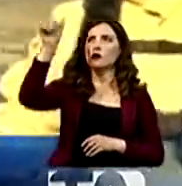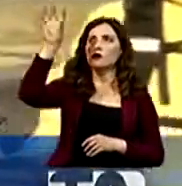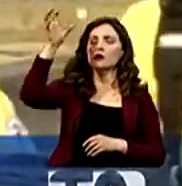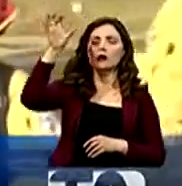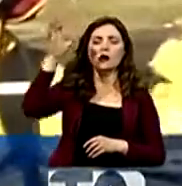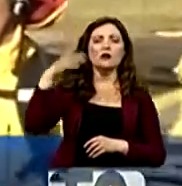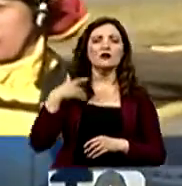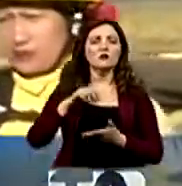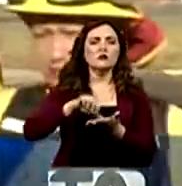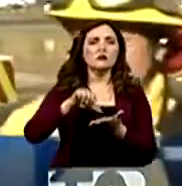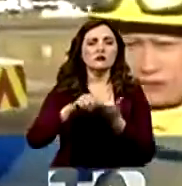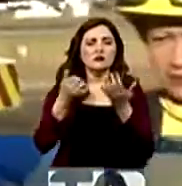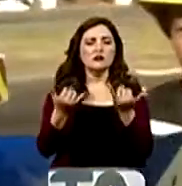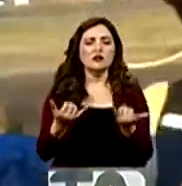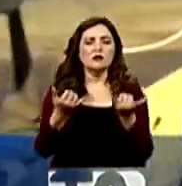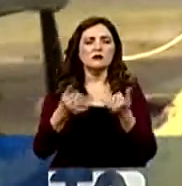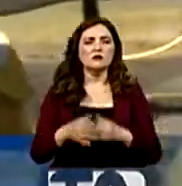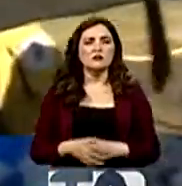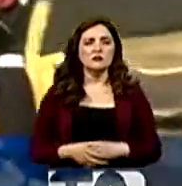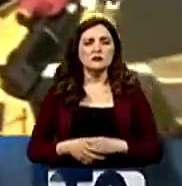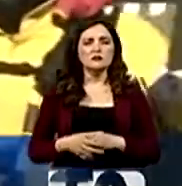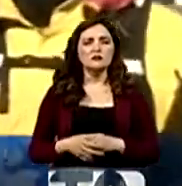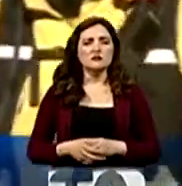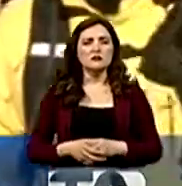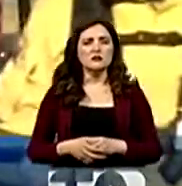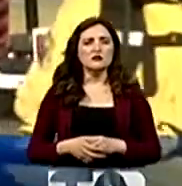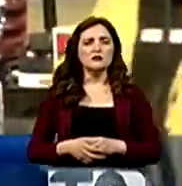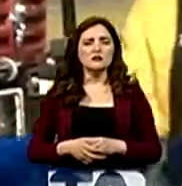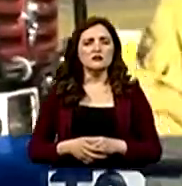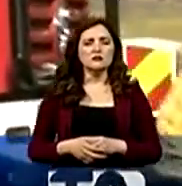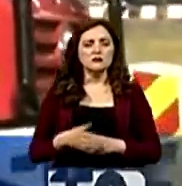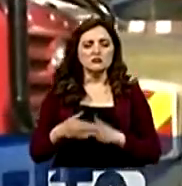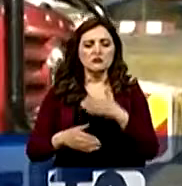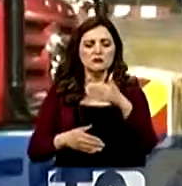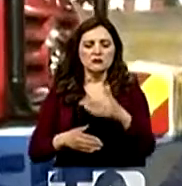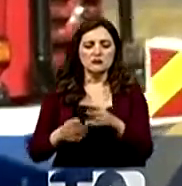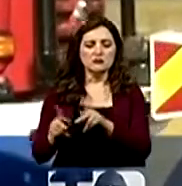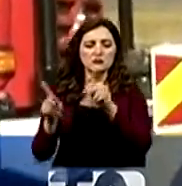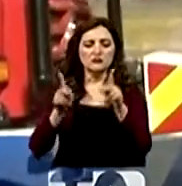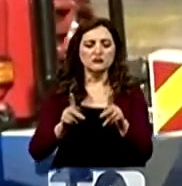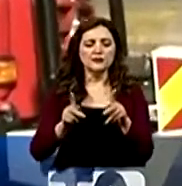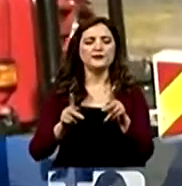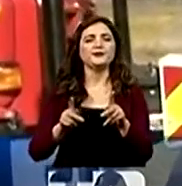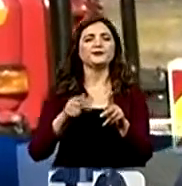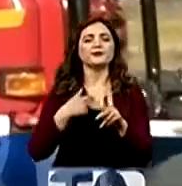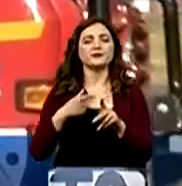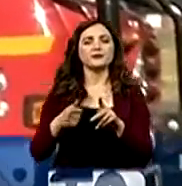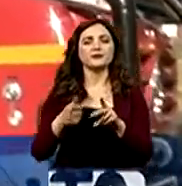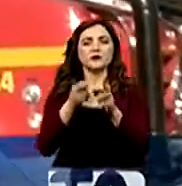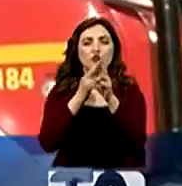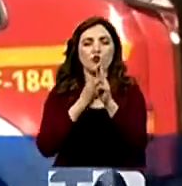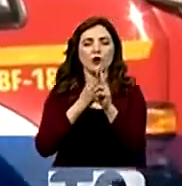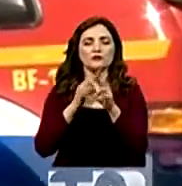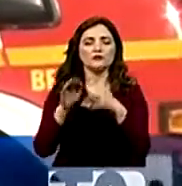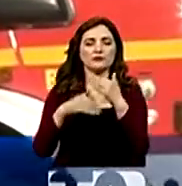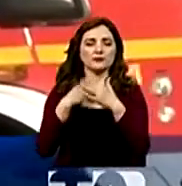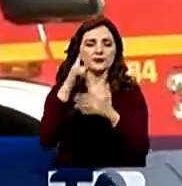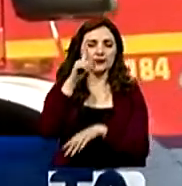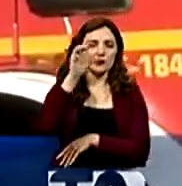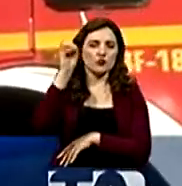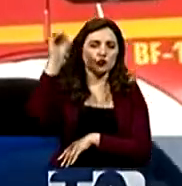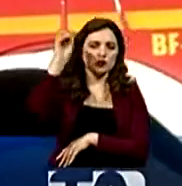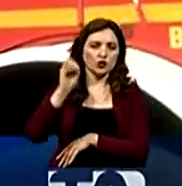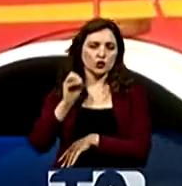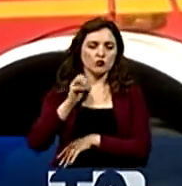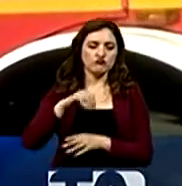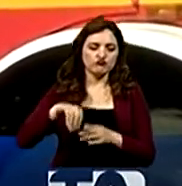la ciudad en este momento, hemos activado nuestra fase 3 para el plan de respuesta ante incendios forestales, lo que concentra el 100% de nuestros